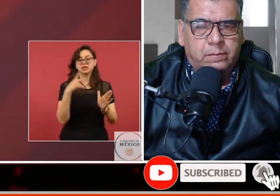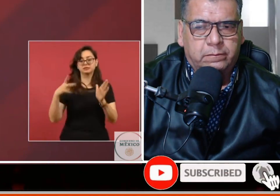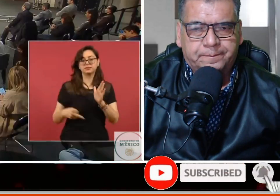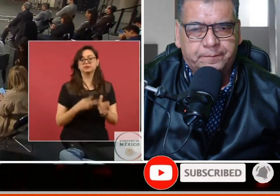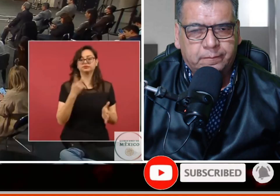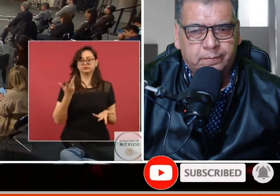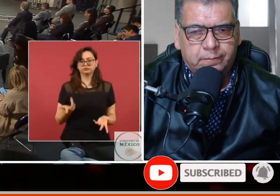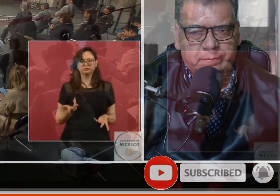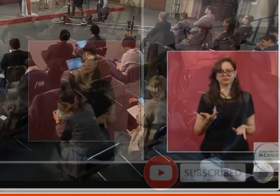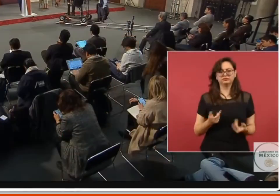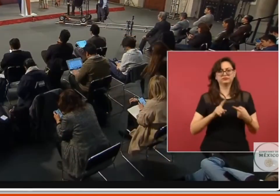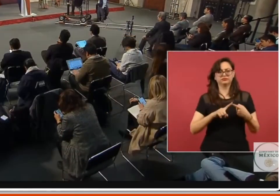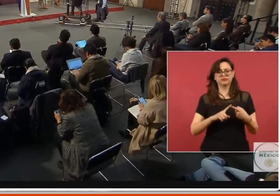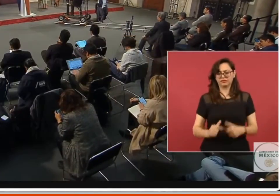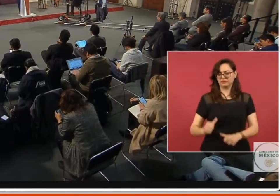Poder Ejecutivo,